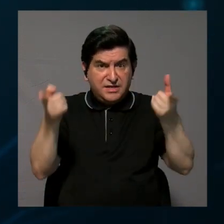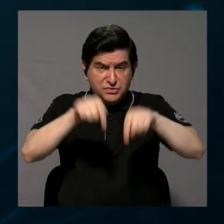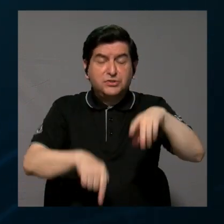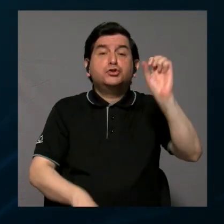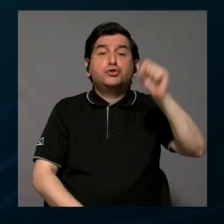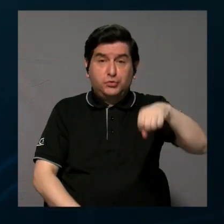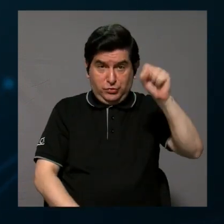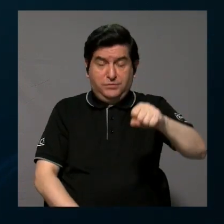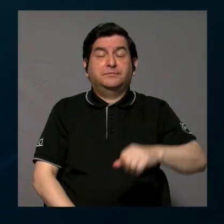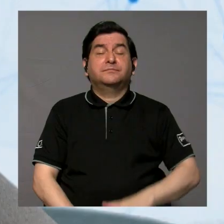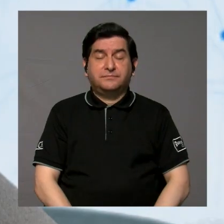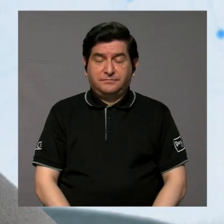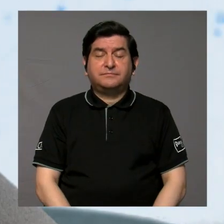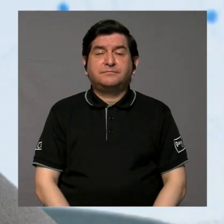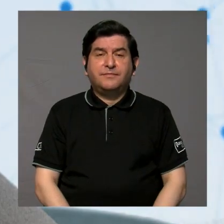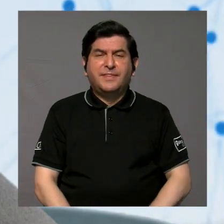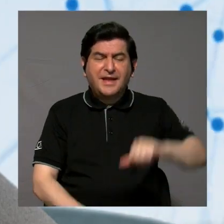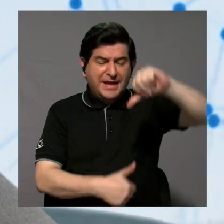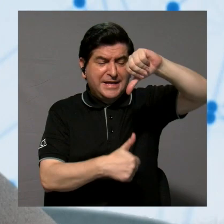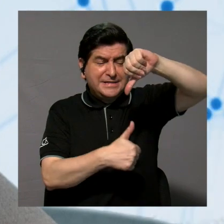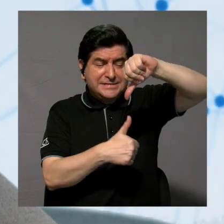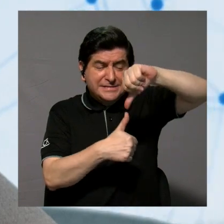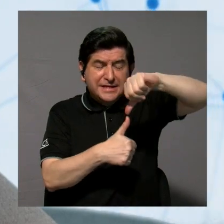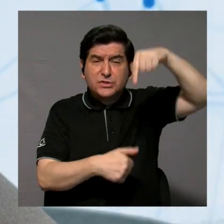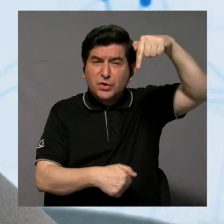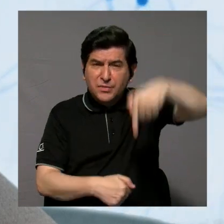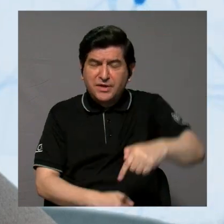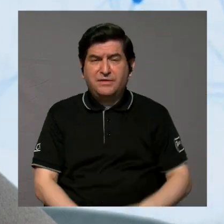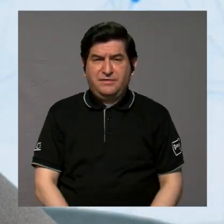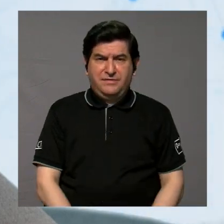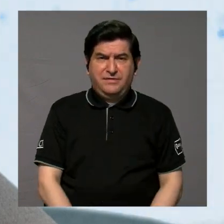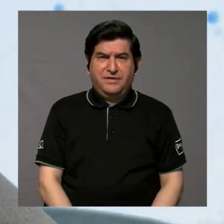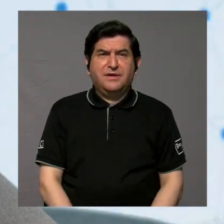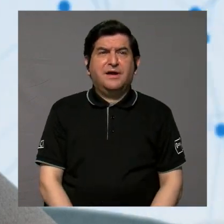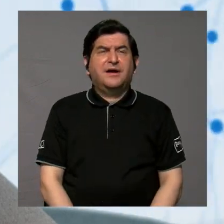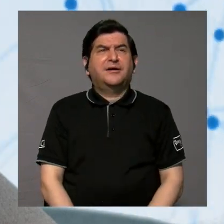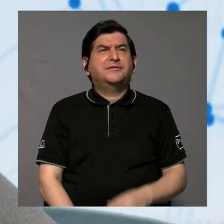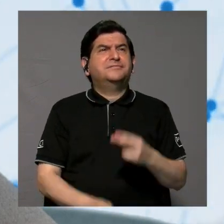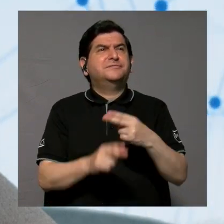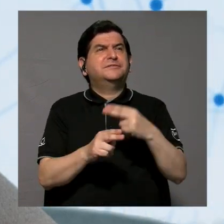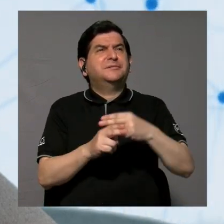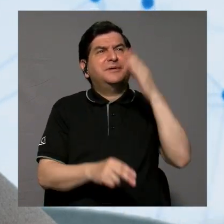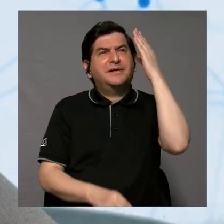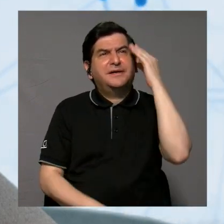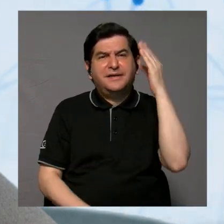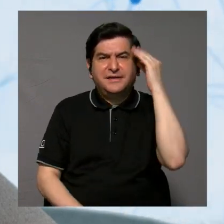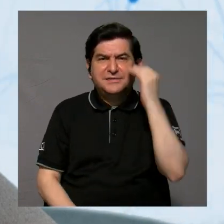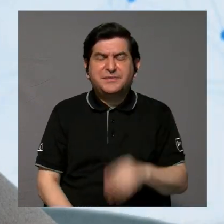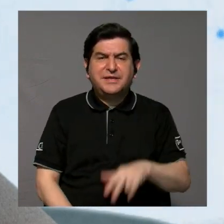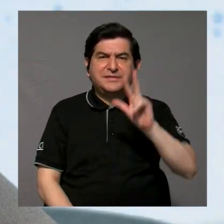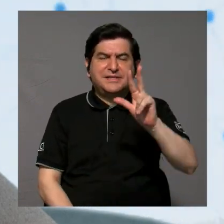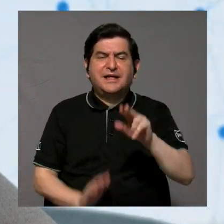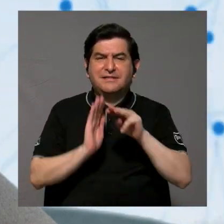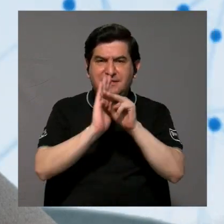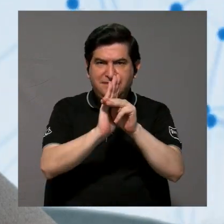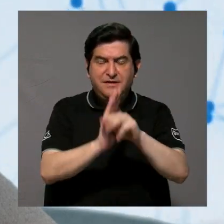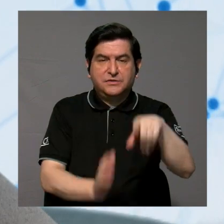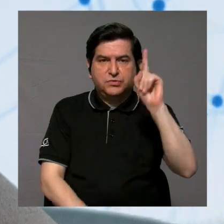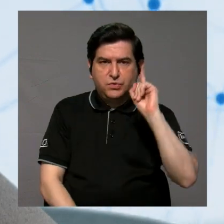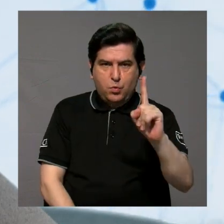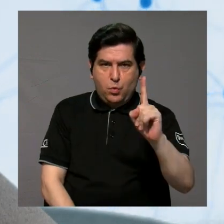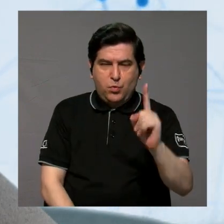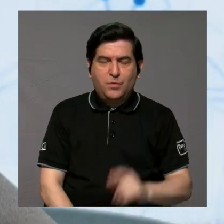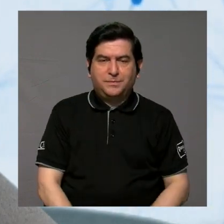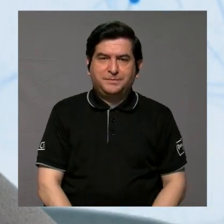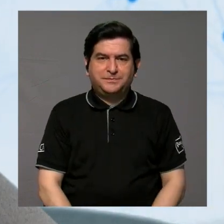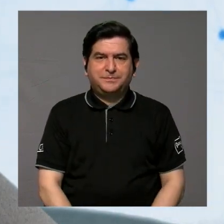Sí, sin lugar a dudas. En Centroamérica hoy estamos viviendo lo que podríamos llamar, o lo que yo estoy llamando como 3 modelos. Un modelo que